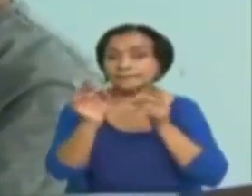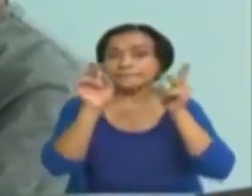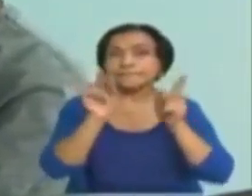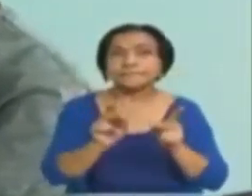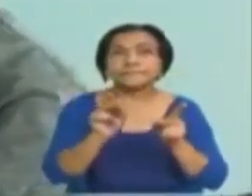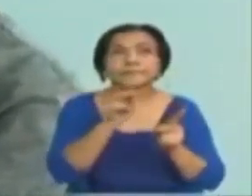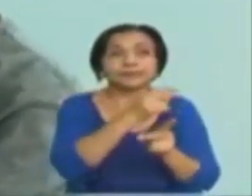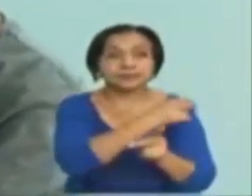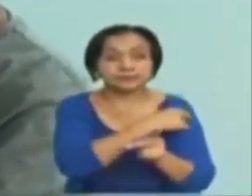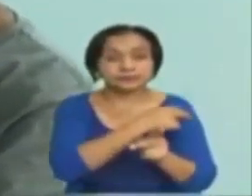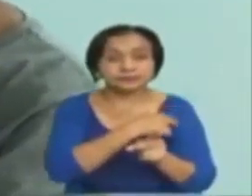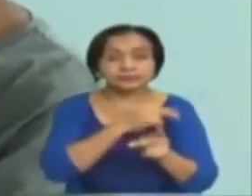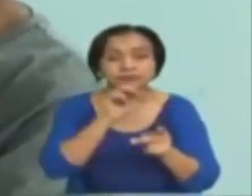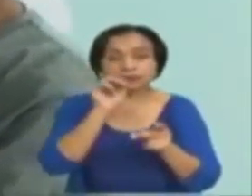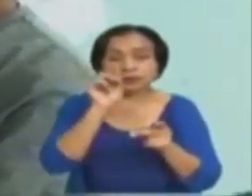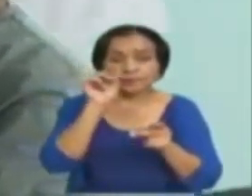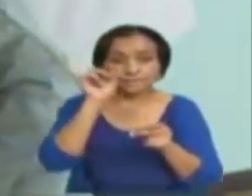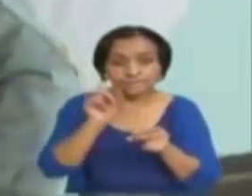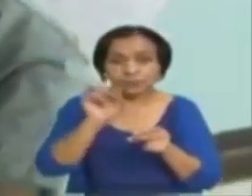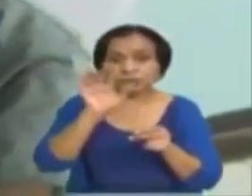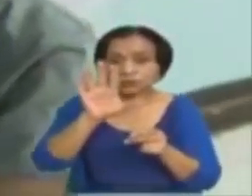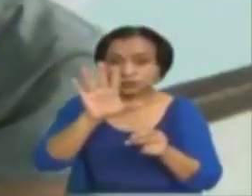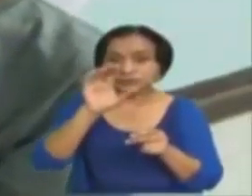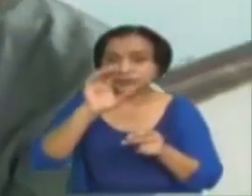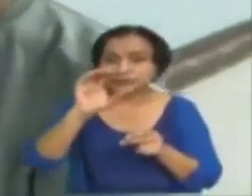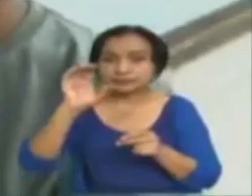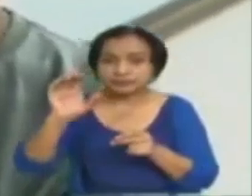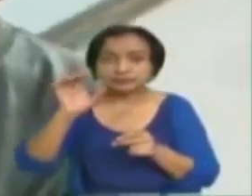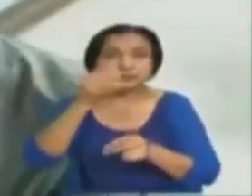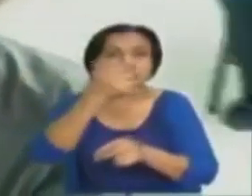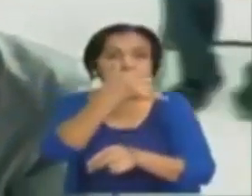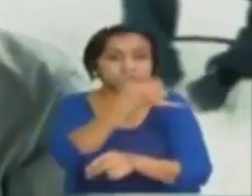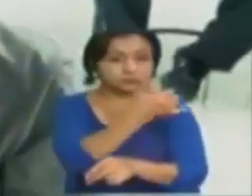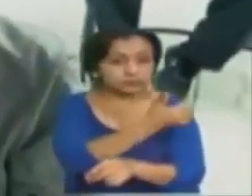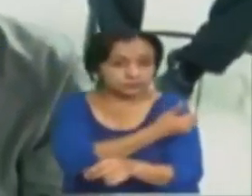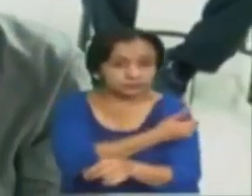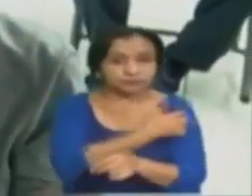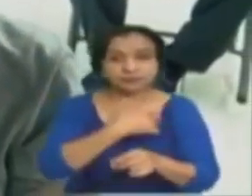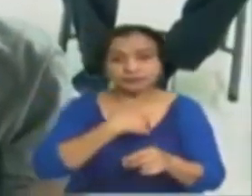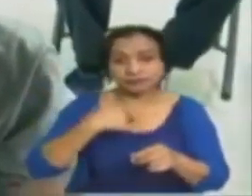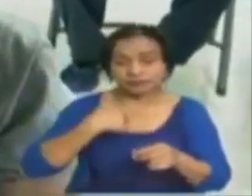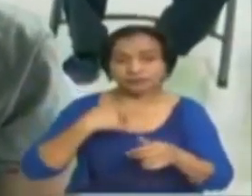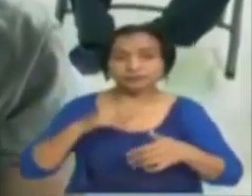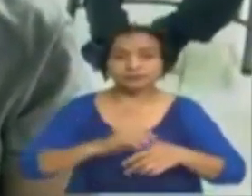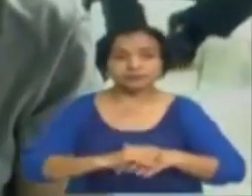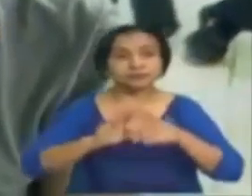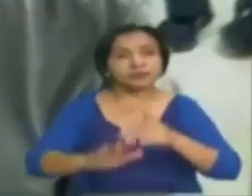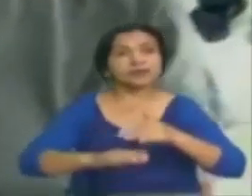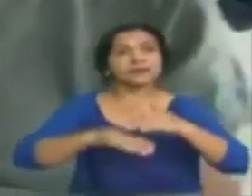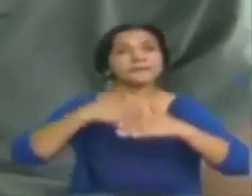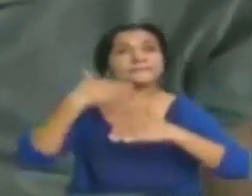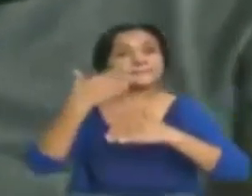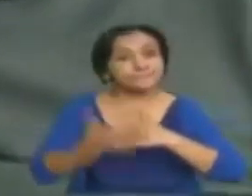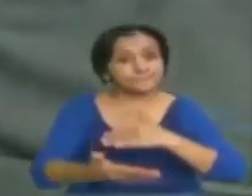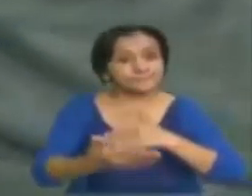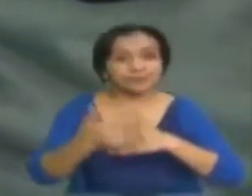dando a conocer el día lunes además en temas de salud anunció una nueva jornada de vacunación que se estará aplicando